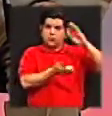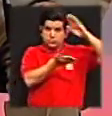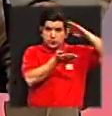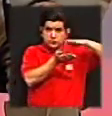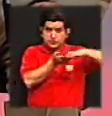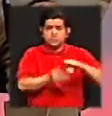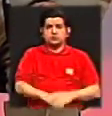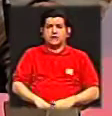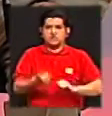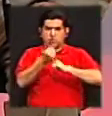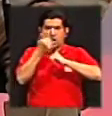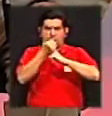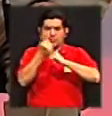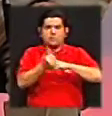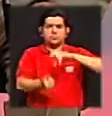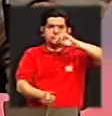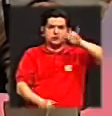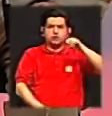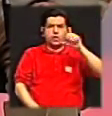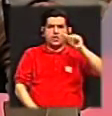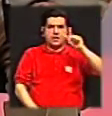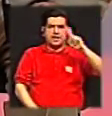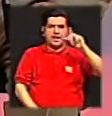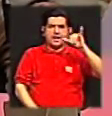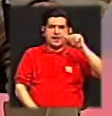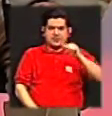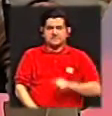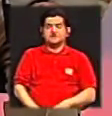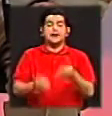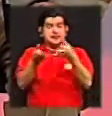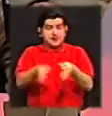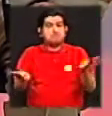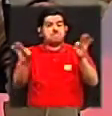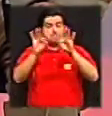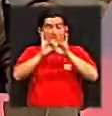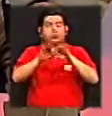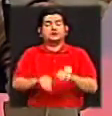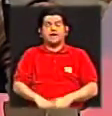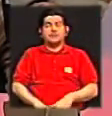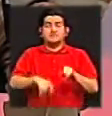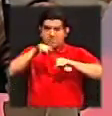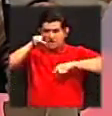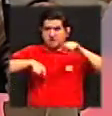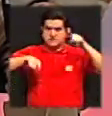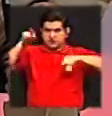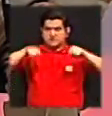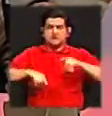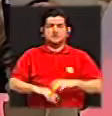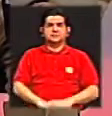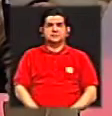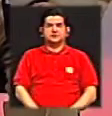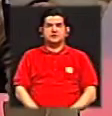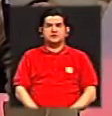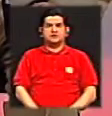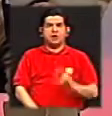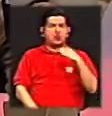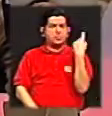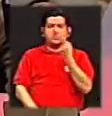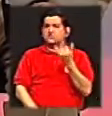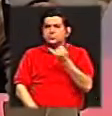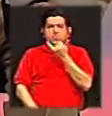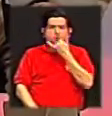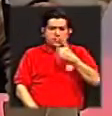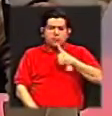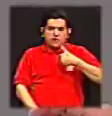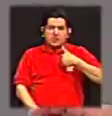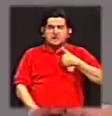porcentaje de apoyo a Johnny Araya, una disminución significativa estadísticamente. Es decir, más allá del error que tiene